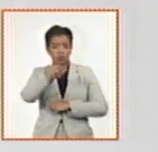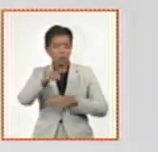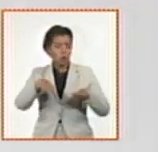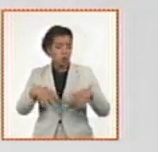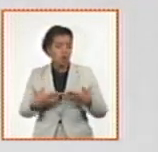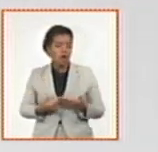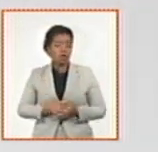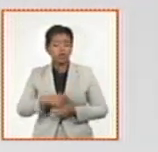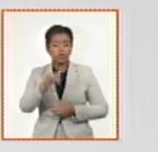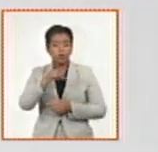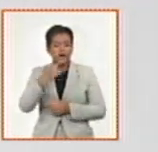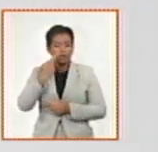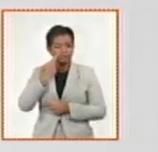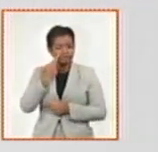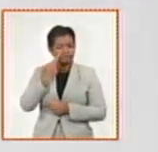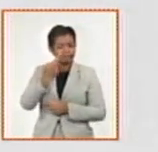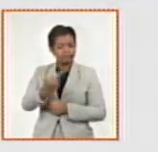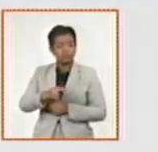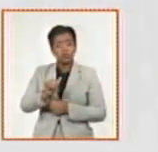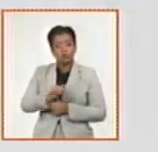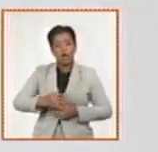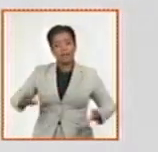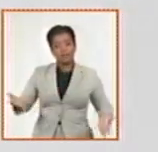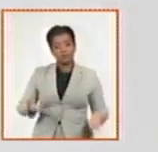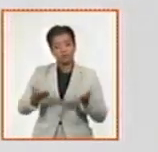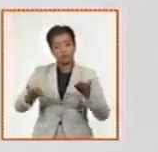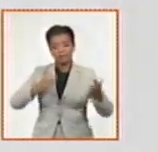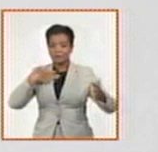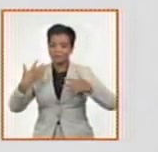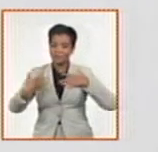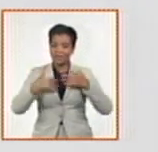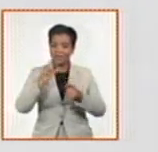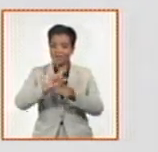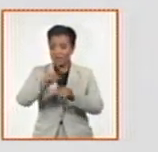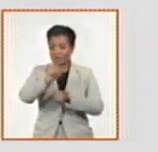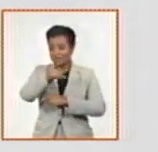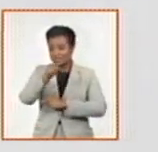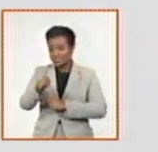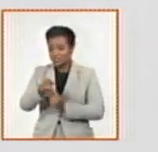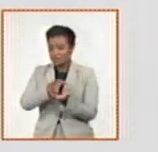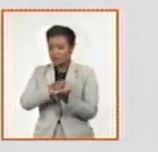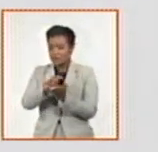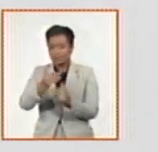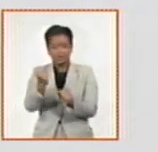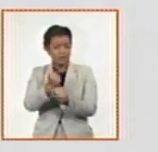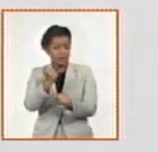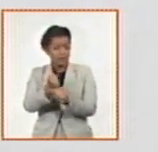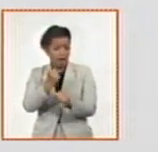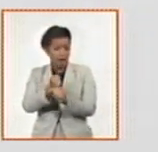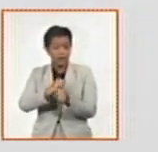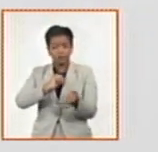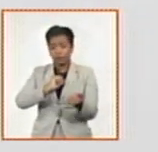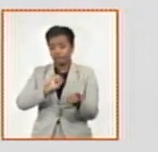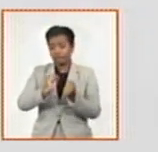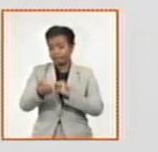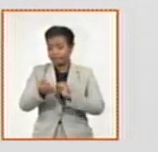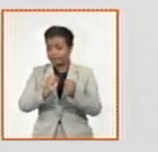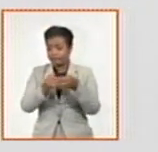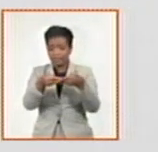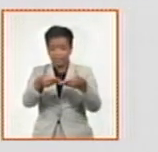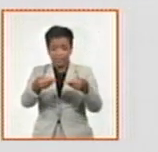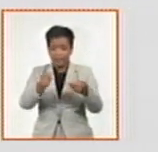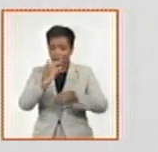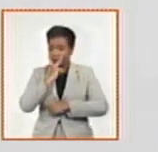es necesario reconocer para motivar a los campesinos a que sigan haciendo estas prácticas agroecológicas. O sea que es